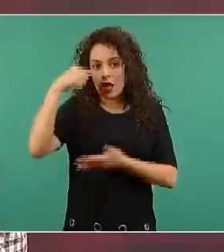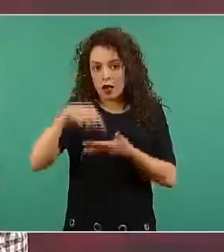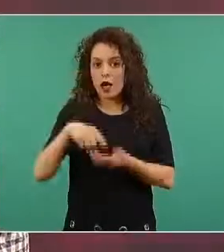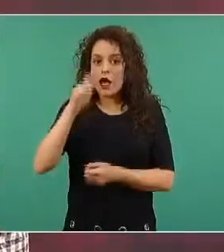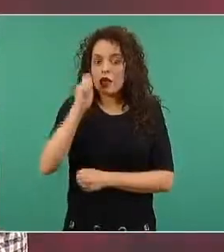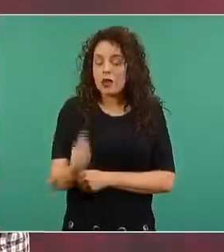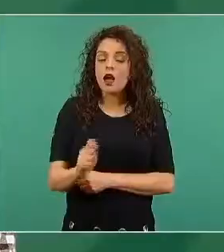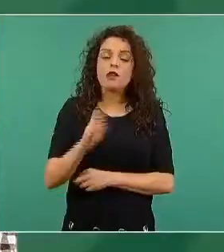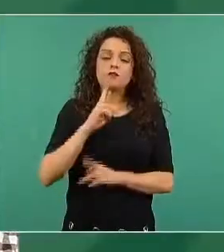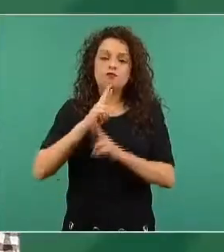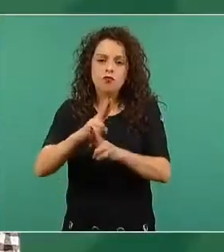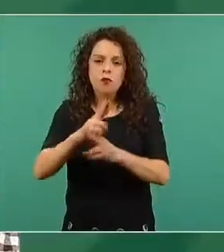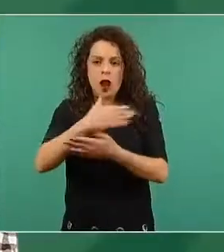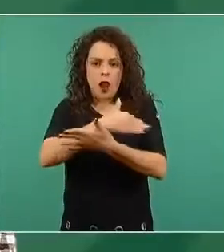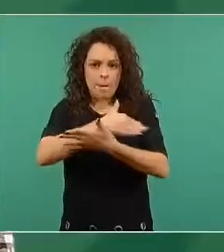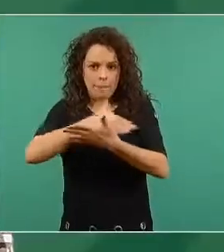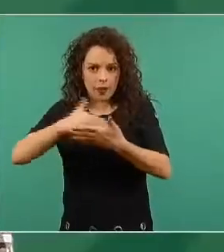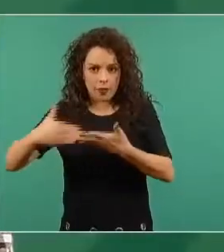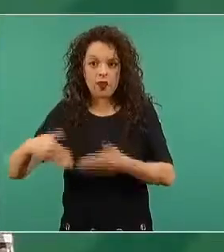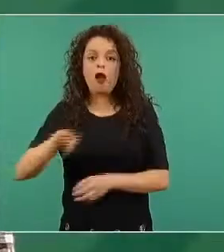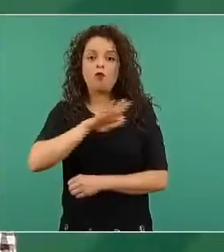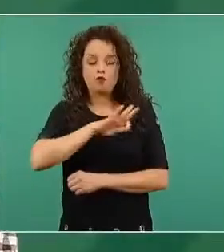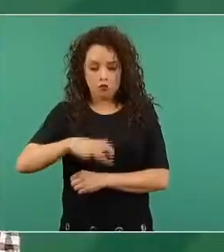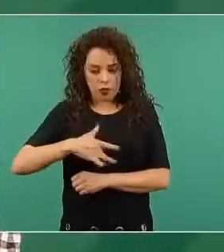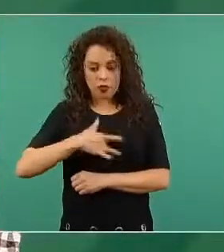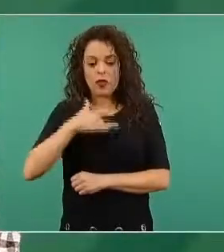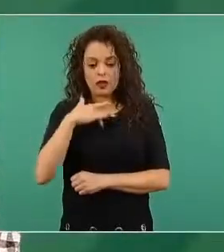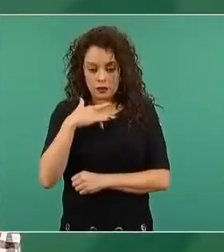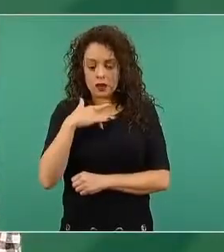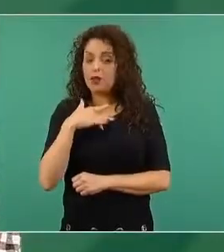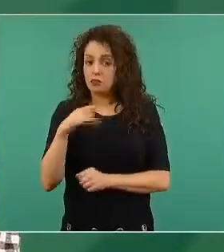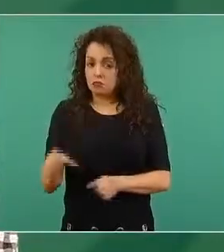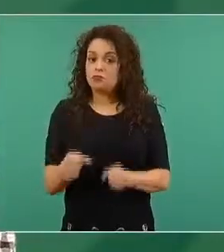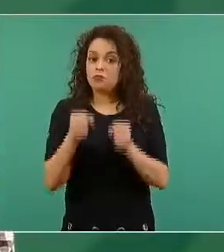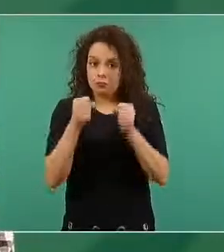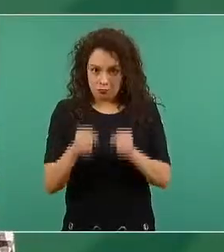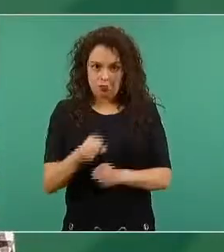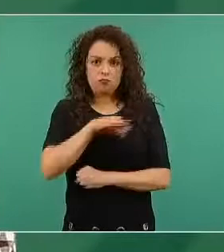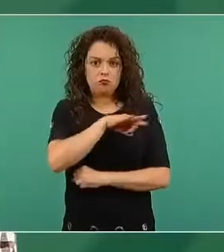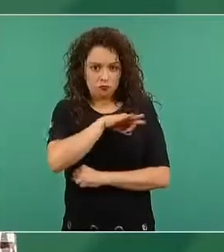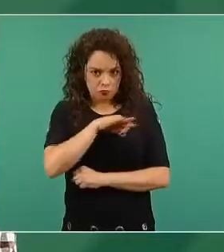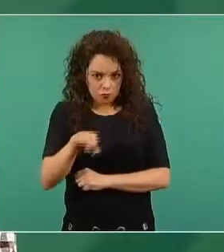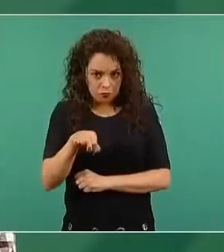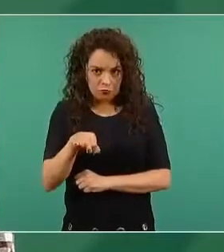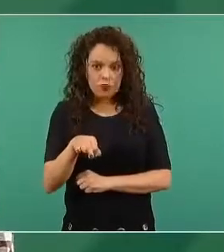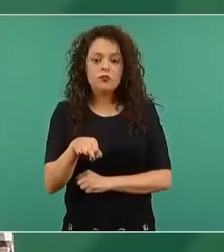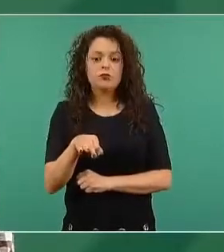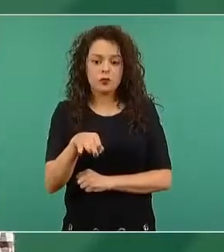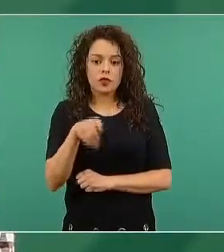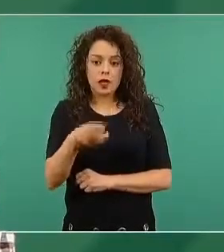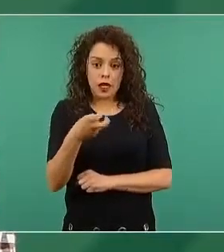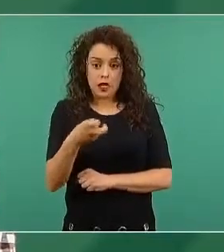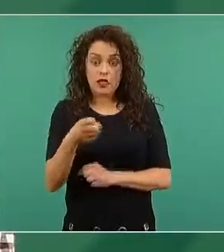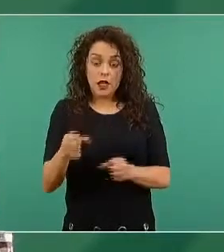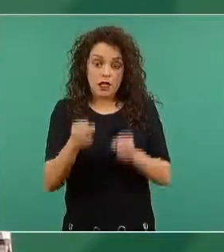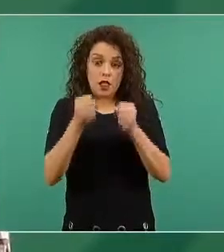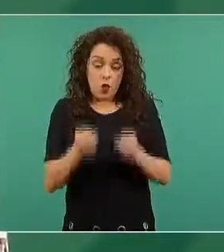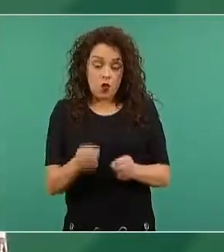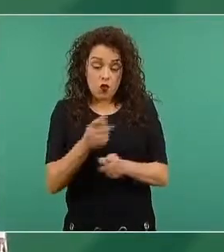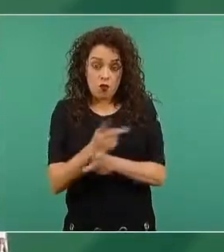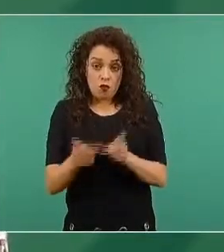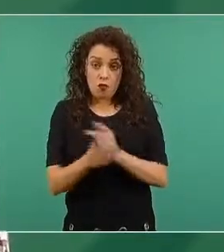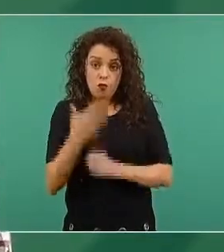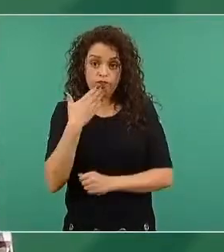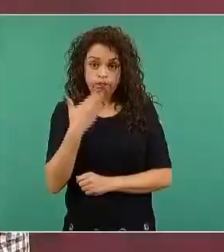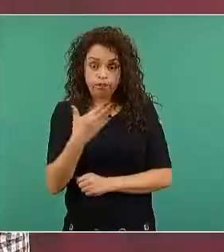intermedios se tenga suficiente certidumbre, garantía de que se trata de productos seguros y de